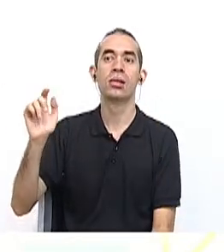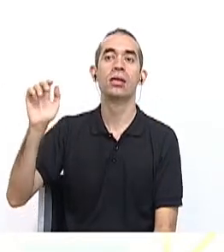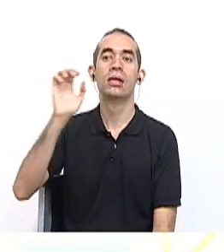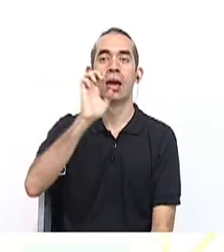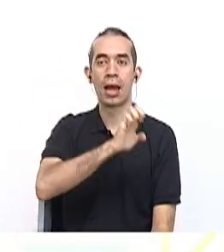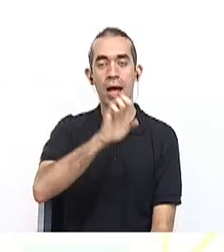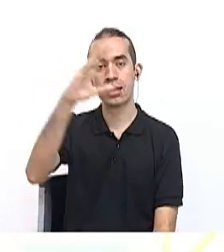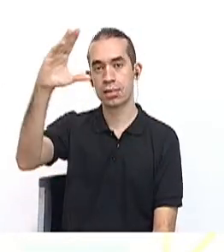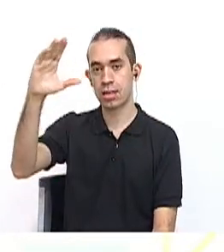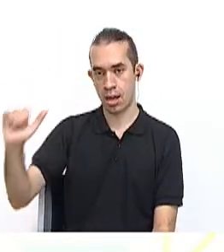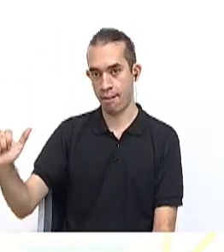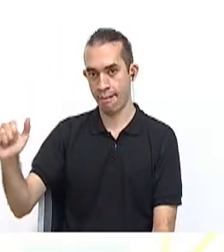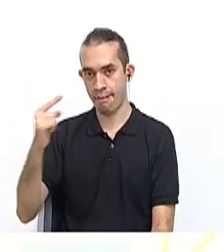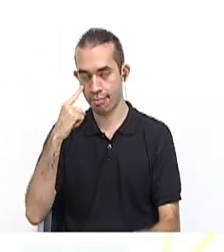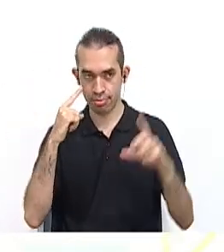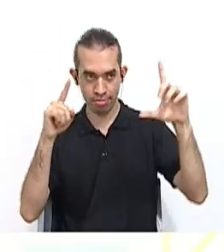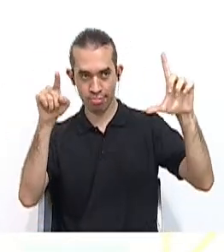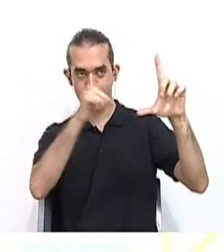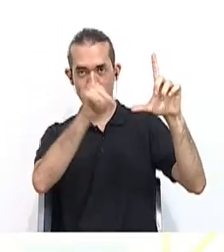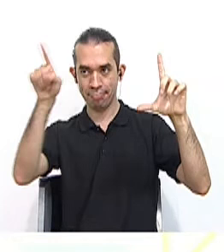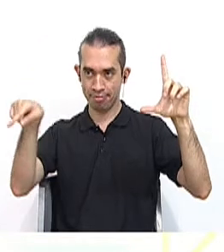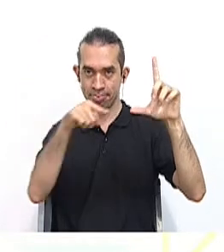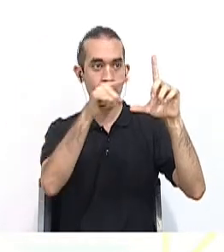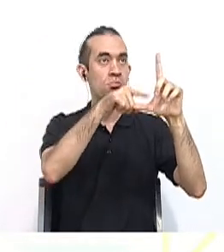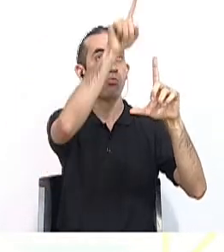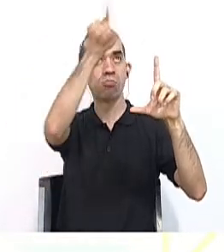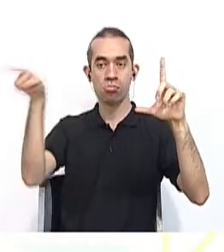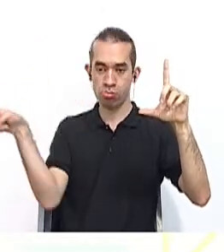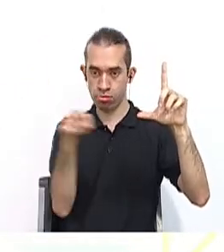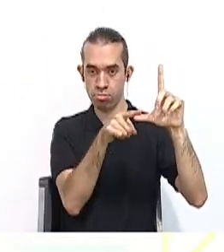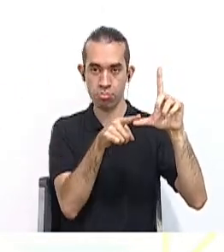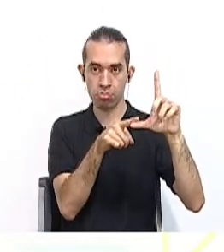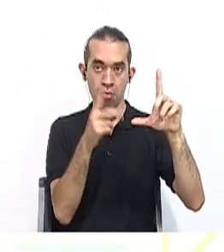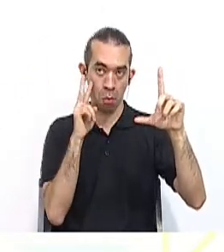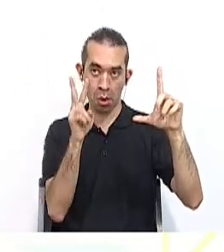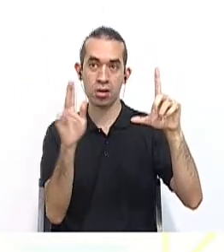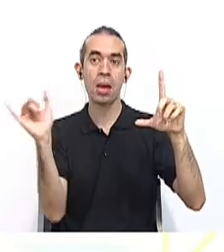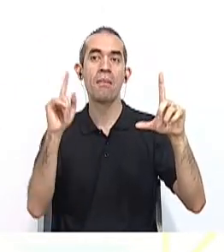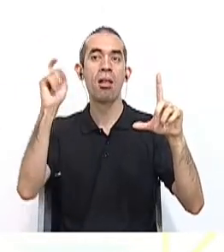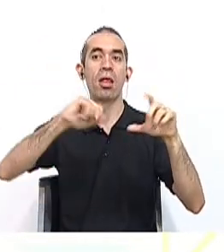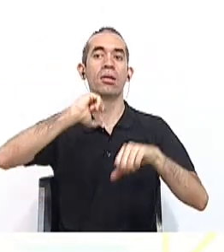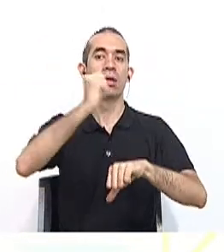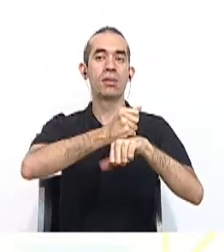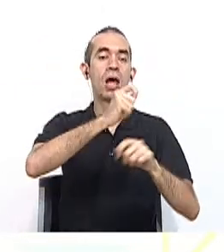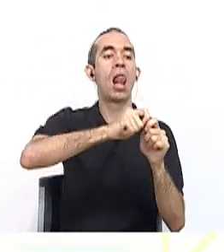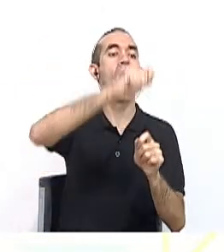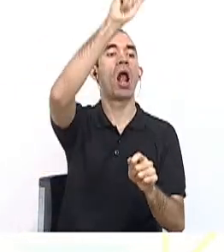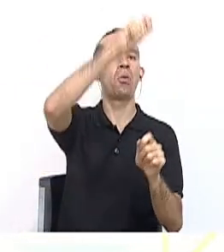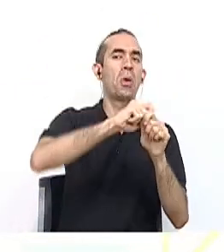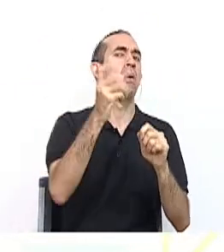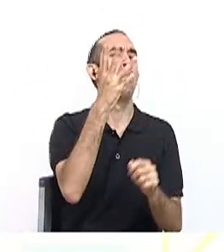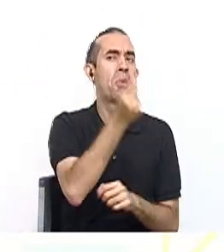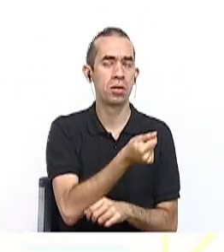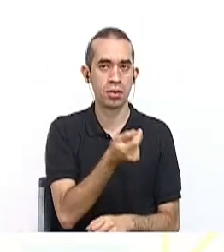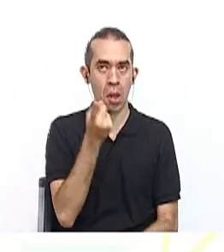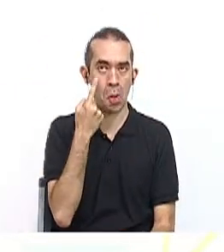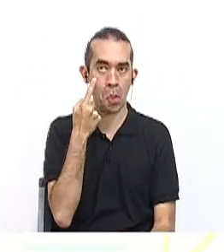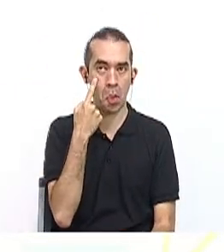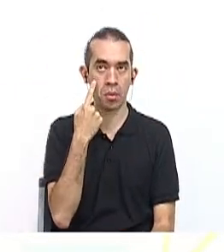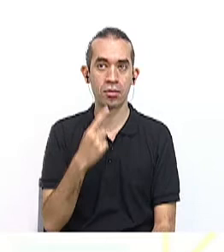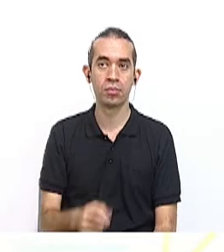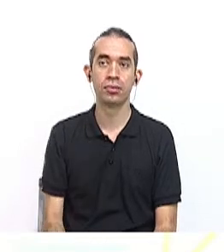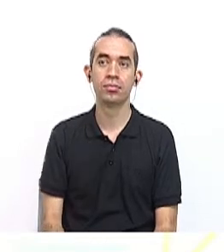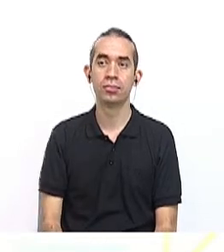SA. Observemos. Y también nos pidieron que determináramos la altura. Entonces, veamos